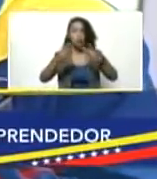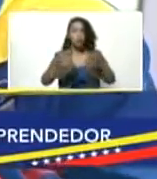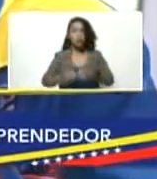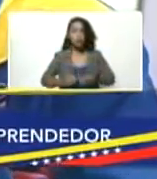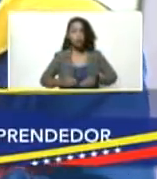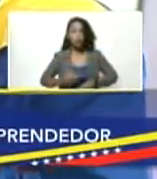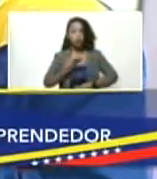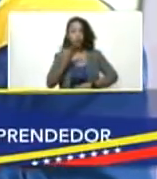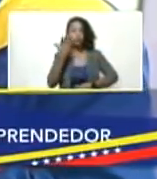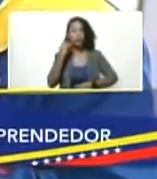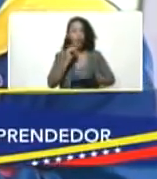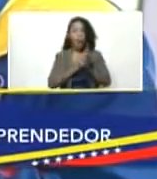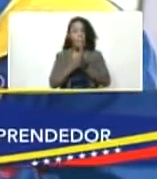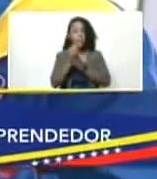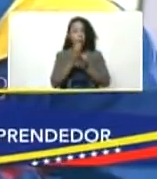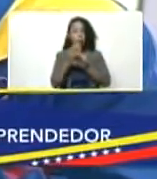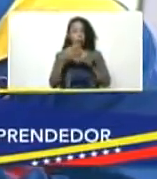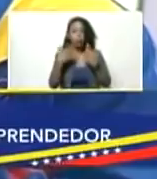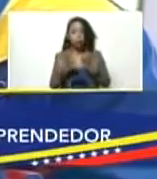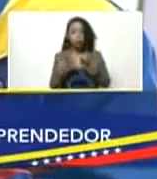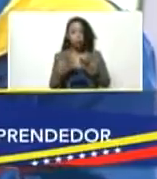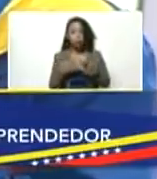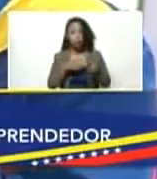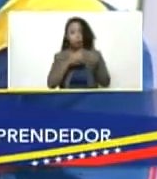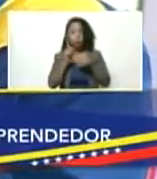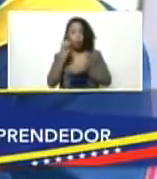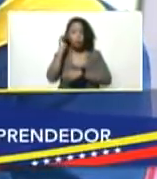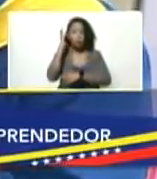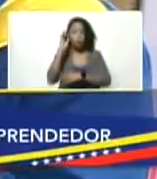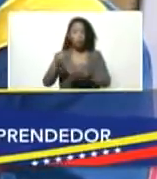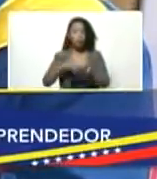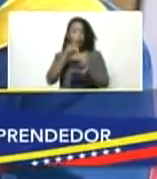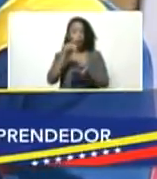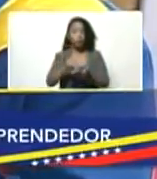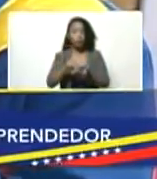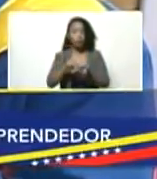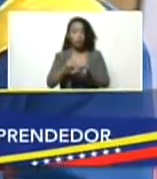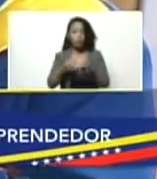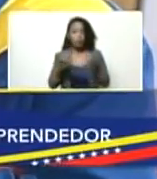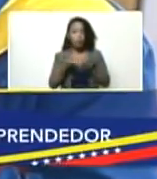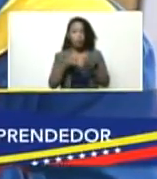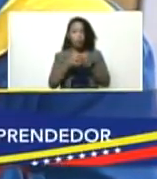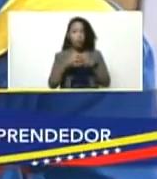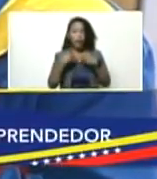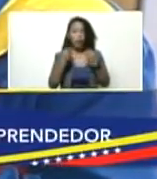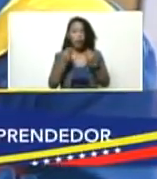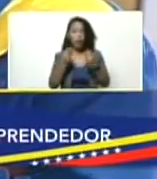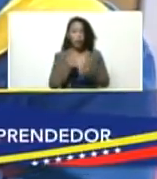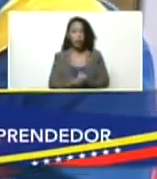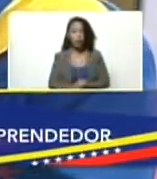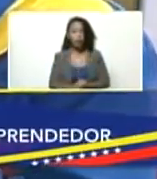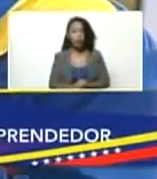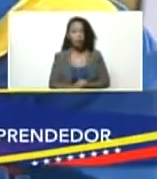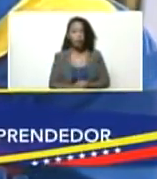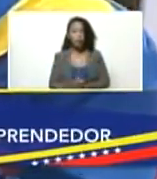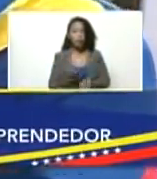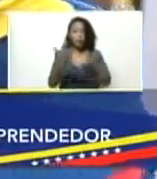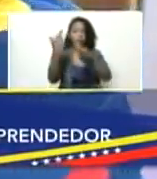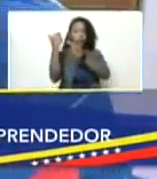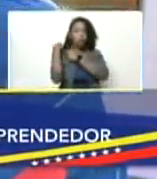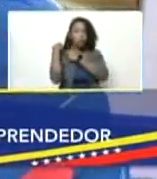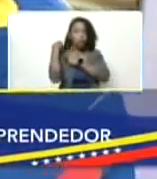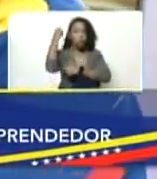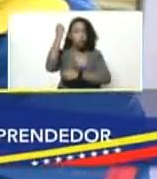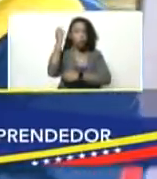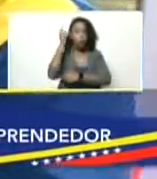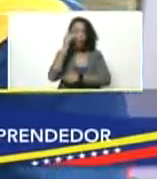por el emprendimiento. Por eso, desde la Asamblea Nacional, desde la Comisión de Economía, nos encargaron a los